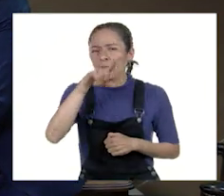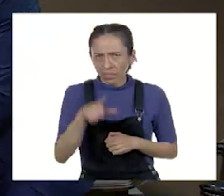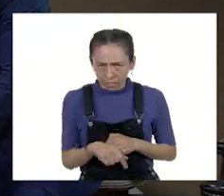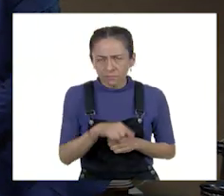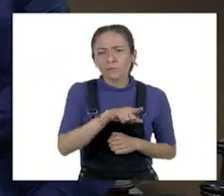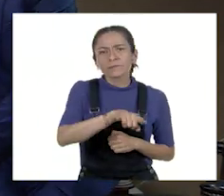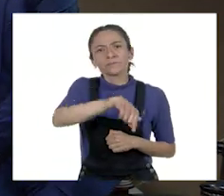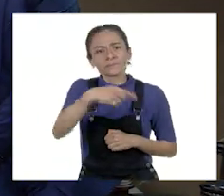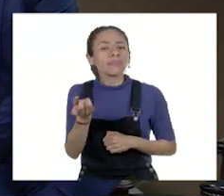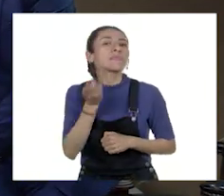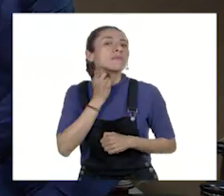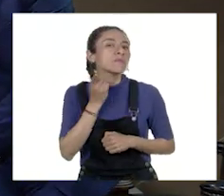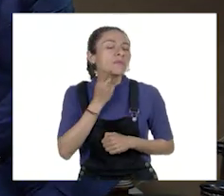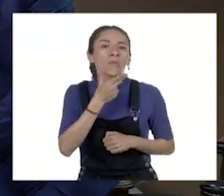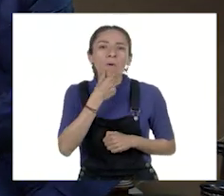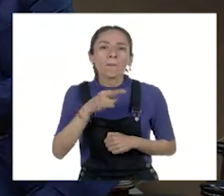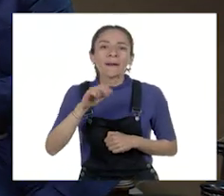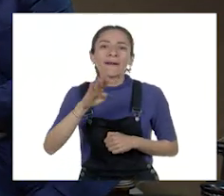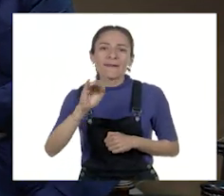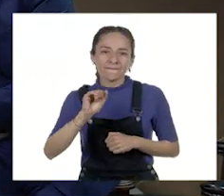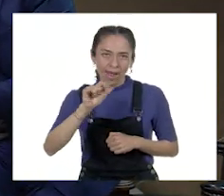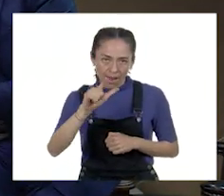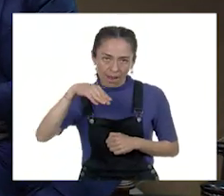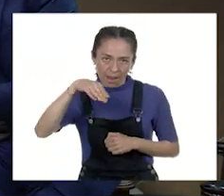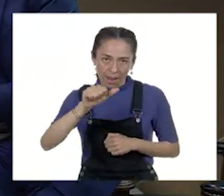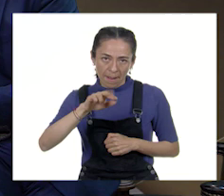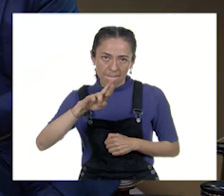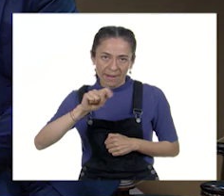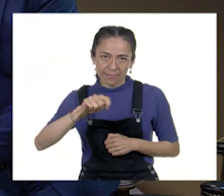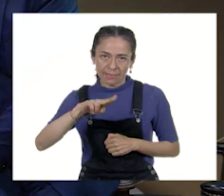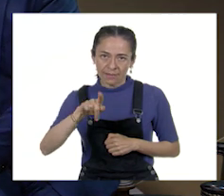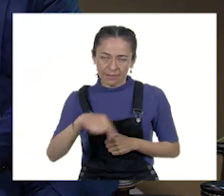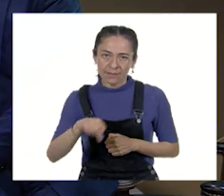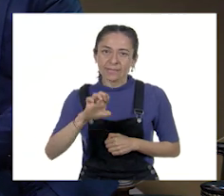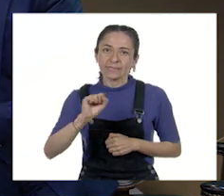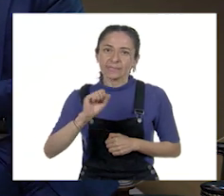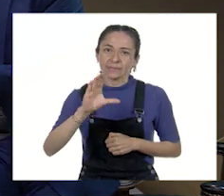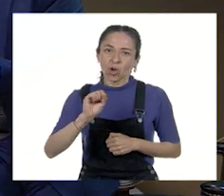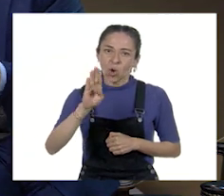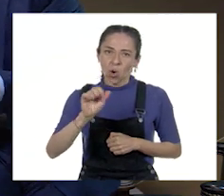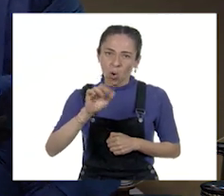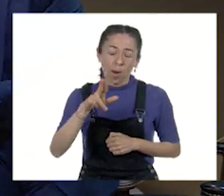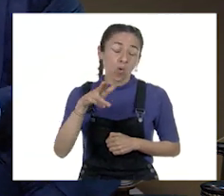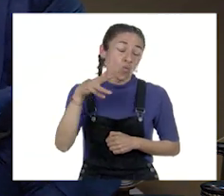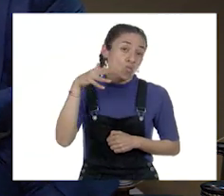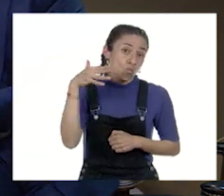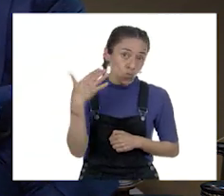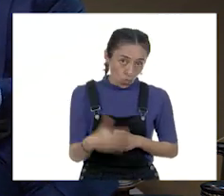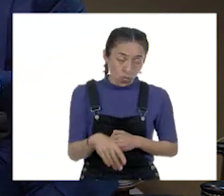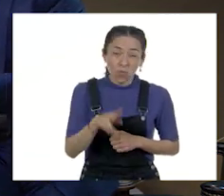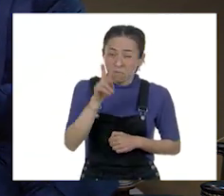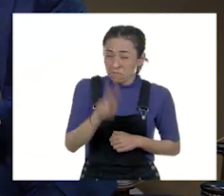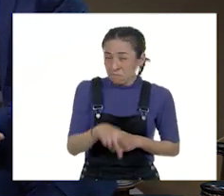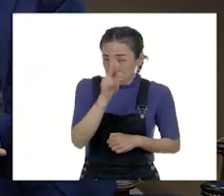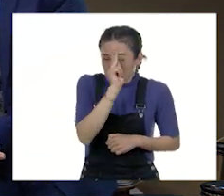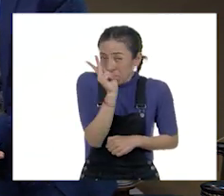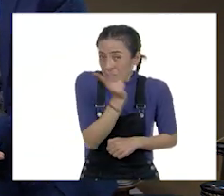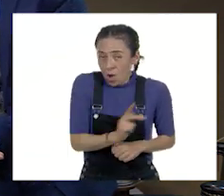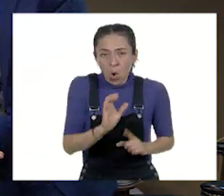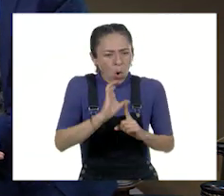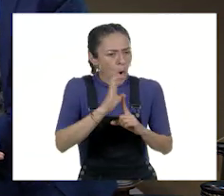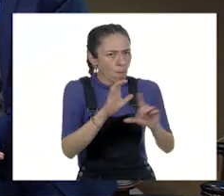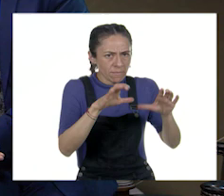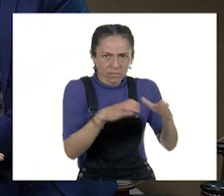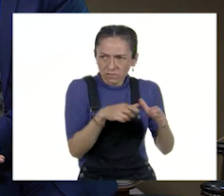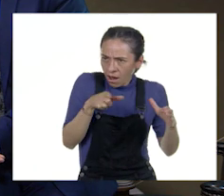al diputado Rafael Martínez de Escobar, las cosas se pusieron de peso completo. A pesar de que su credencial no fue objetada por la comisión, se